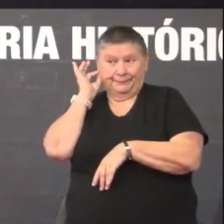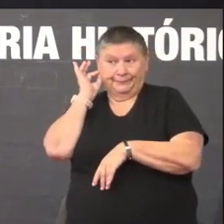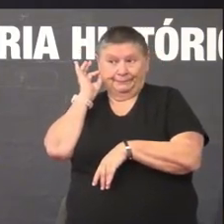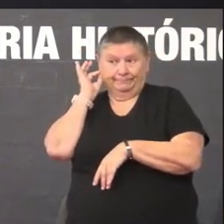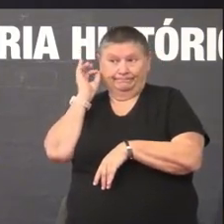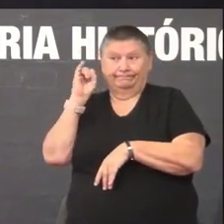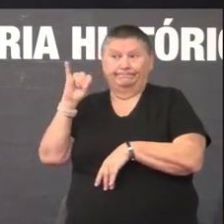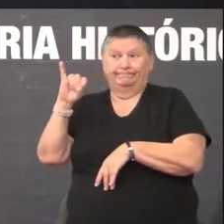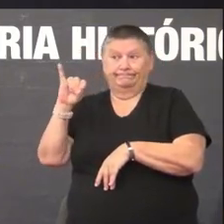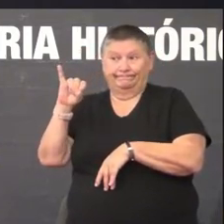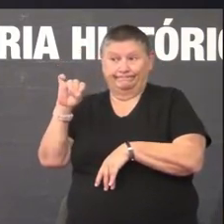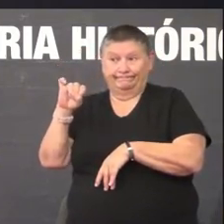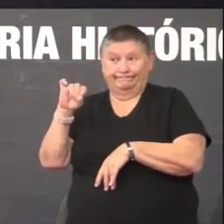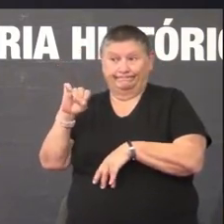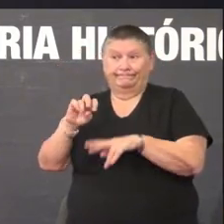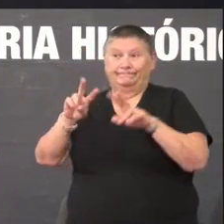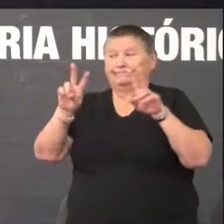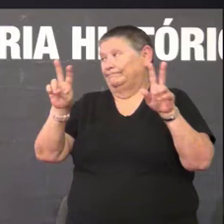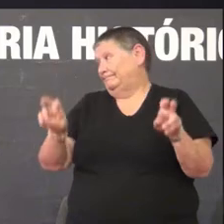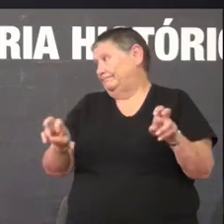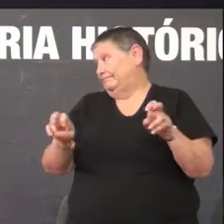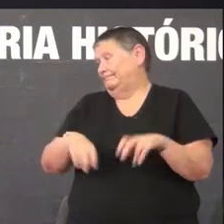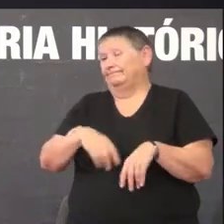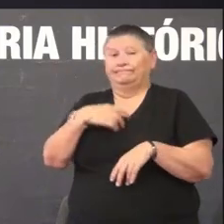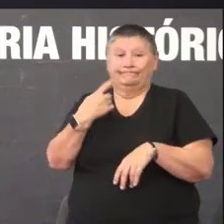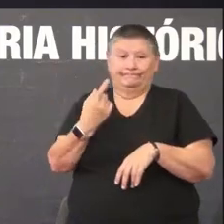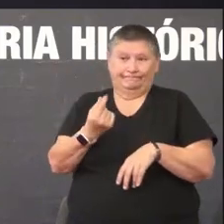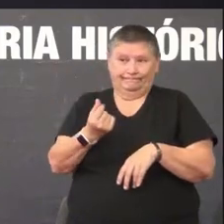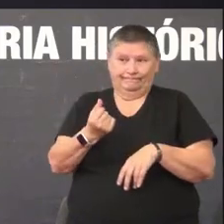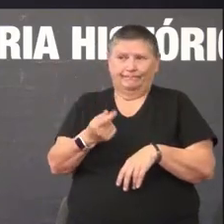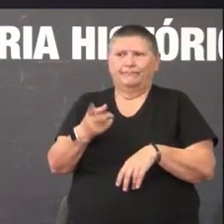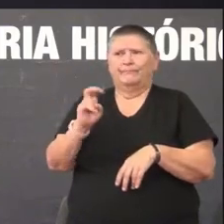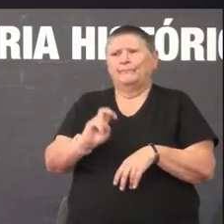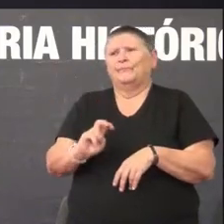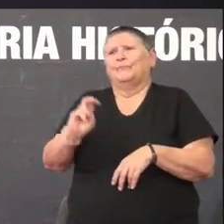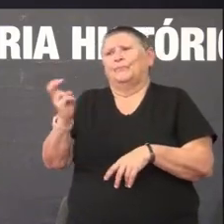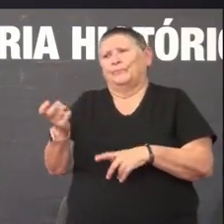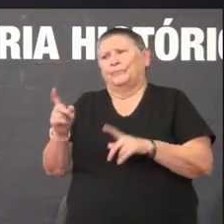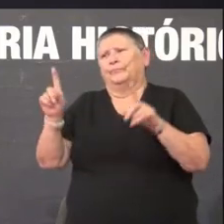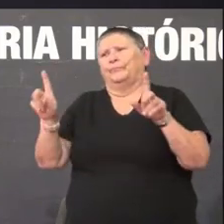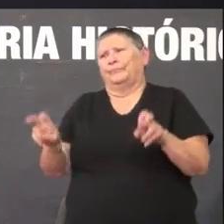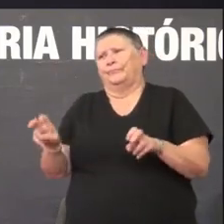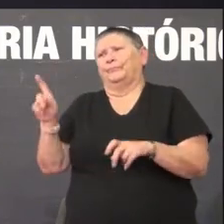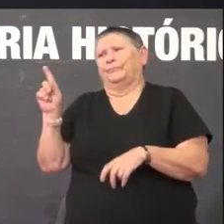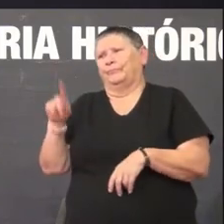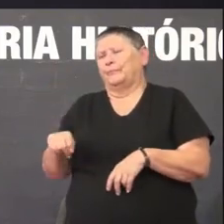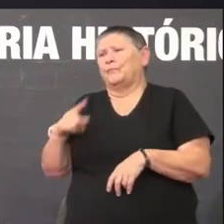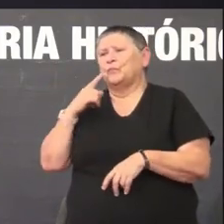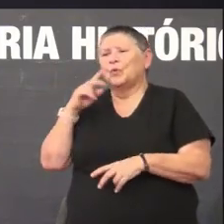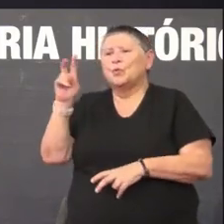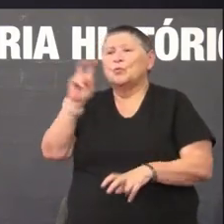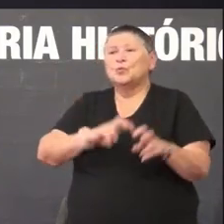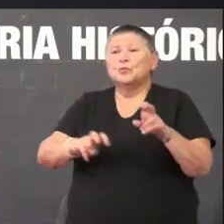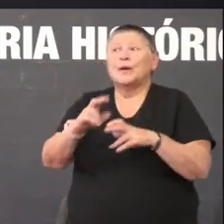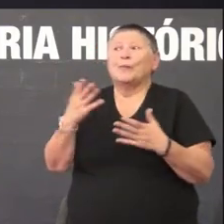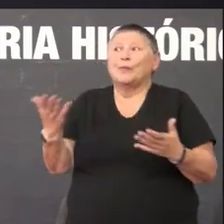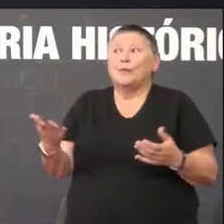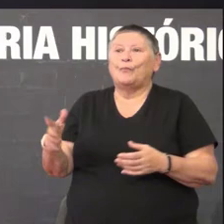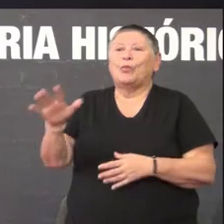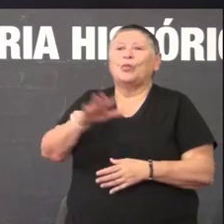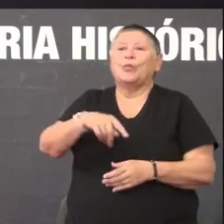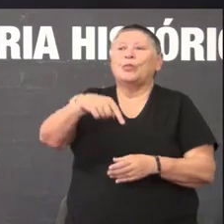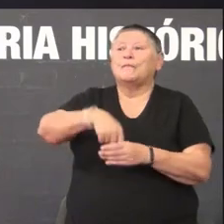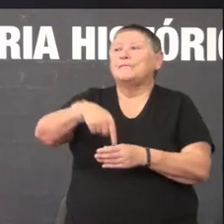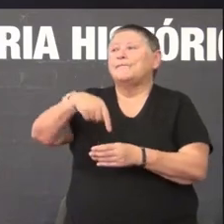y los temas de dinero. Hay otra crisis de petróleo. Y entonces se están buscando petróleo. Y entonces